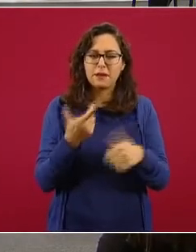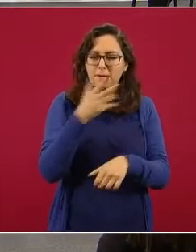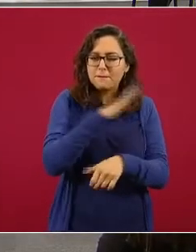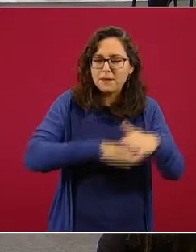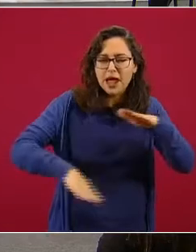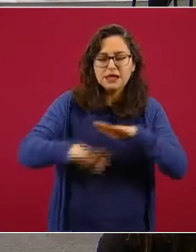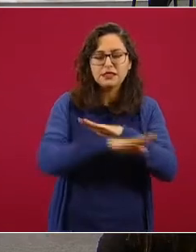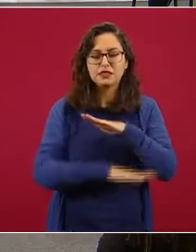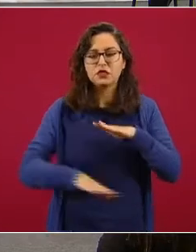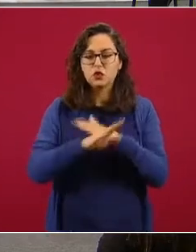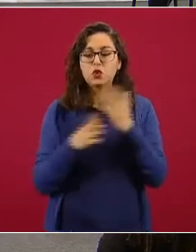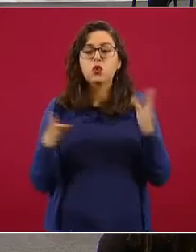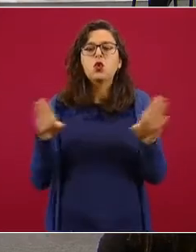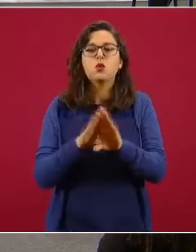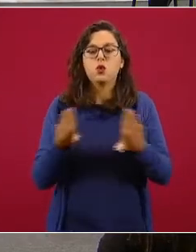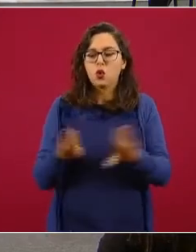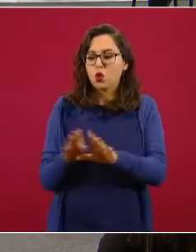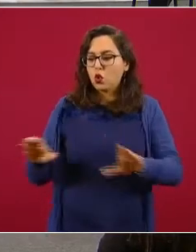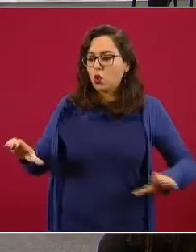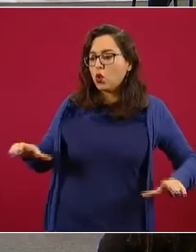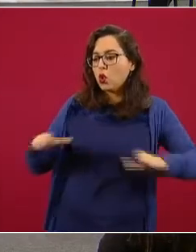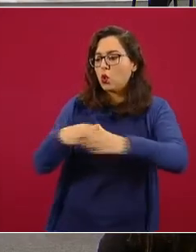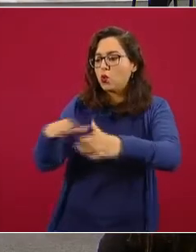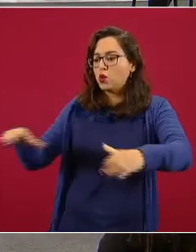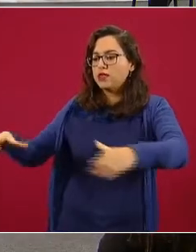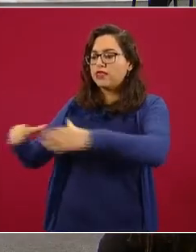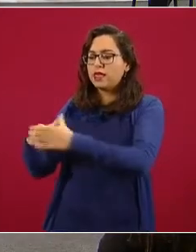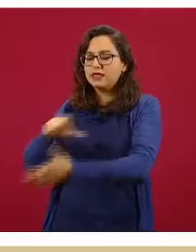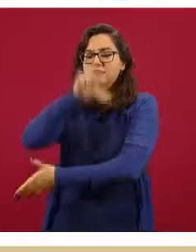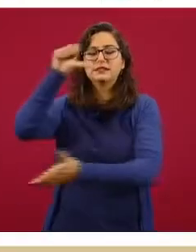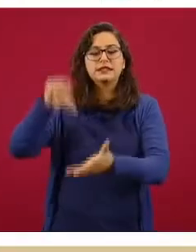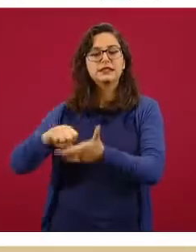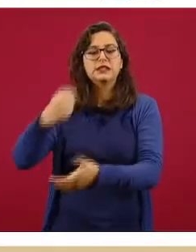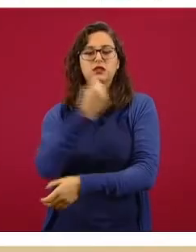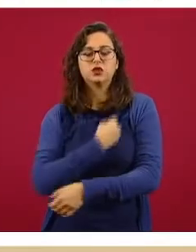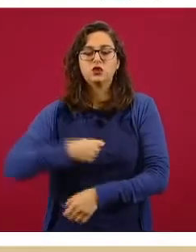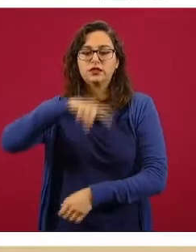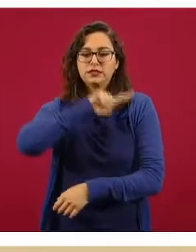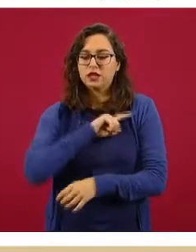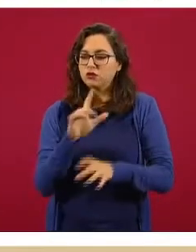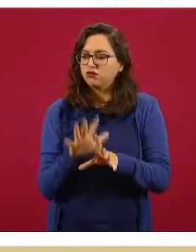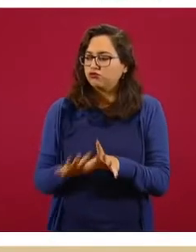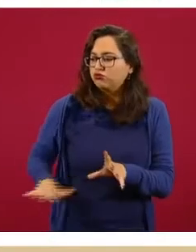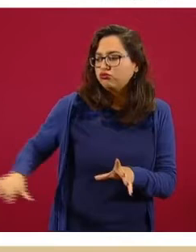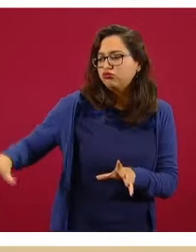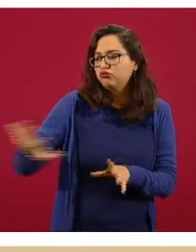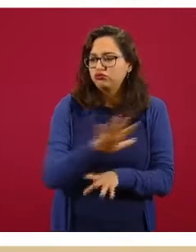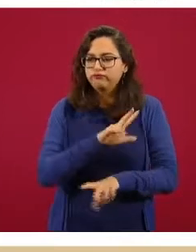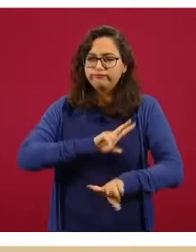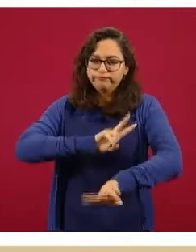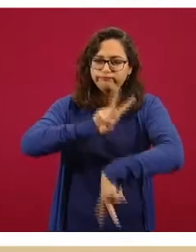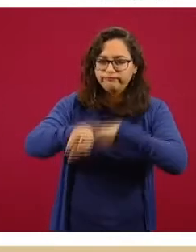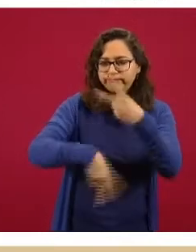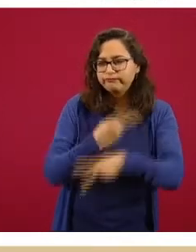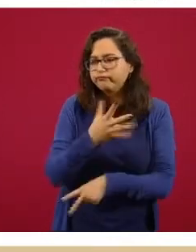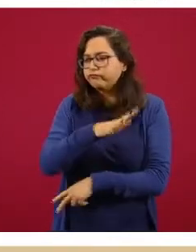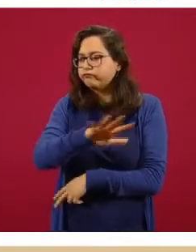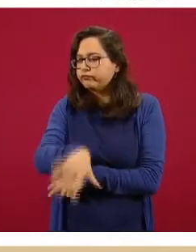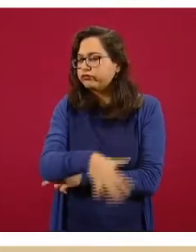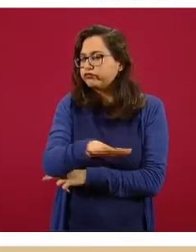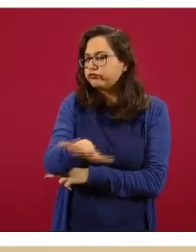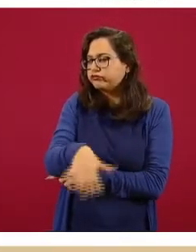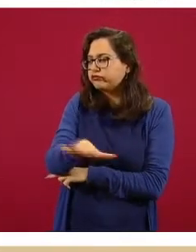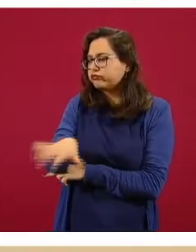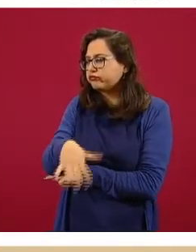brigadas comunitarias y los centros de salud comunitarios, tenemos un enfoque territorial en el que interesa hacer un barrido